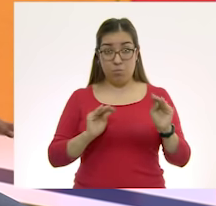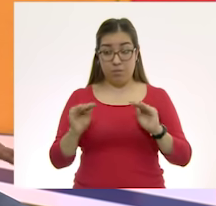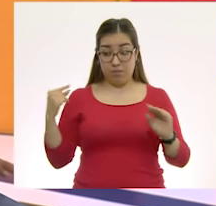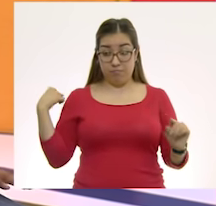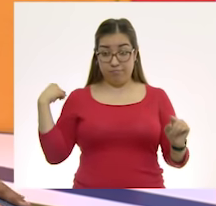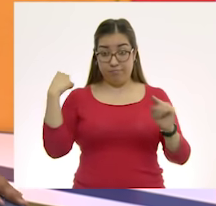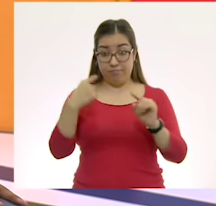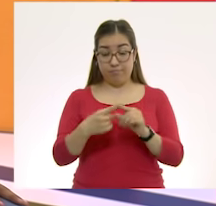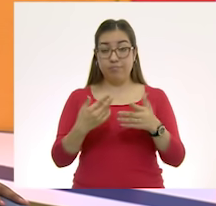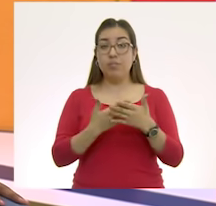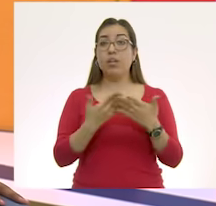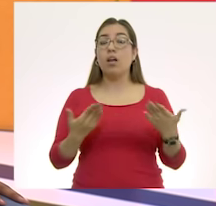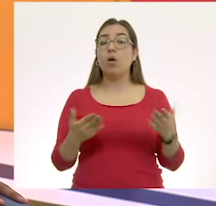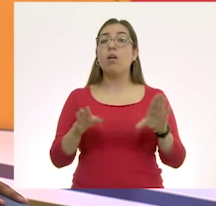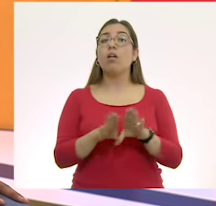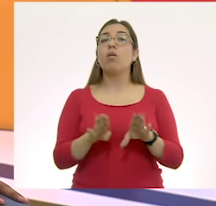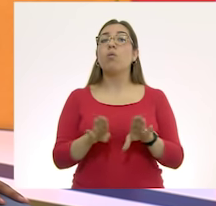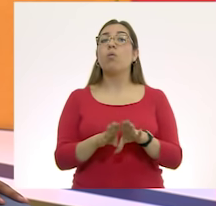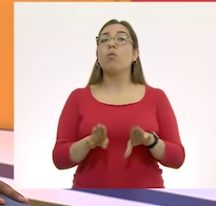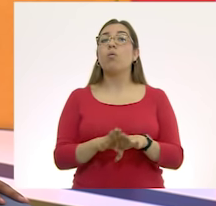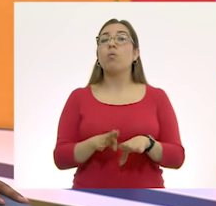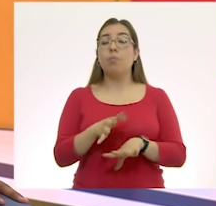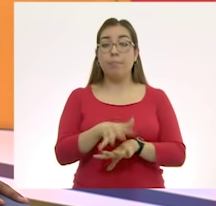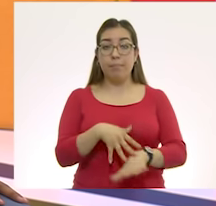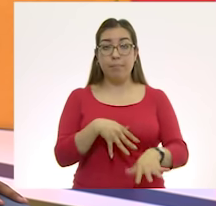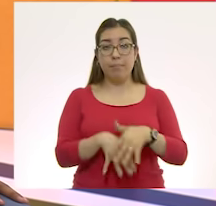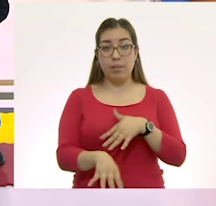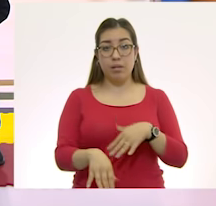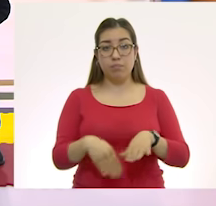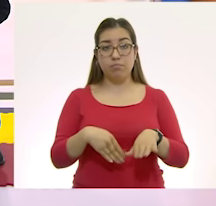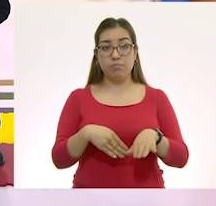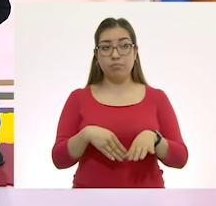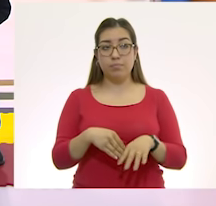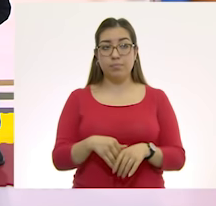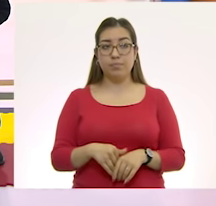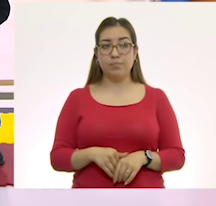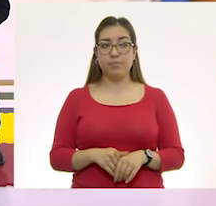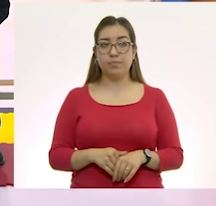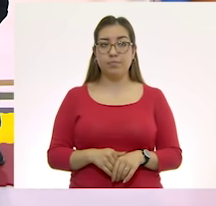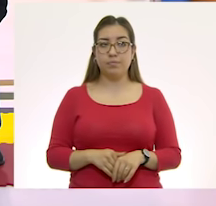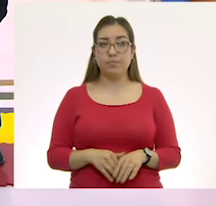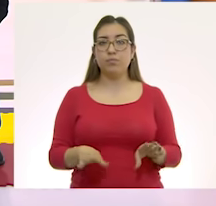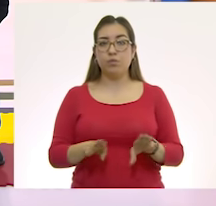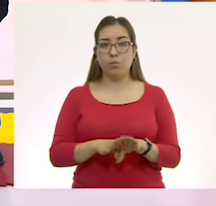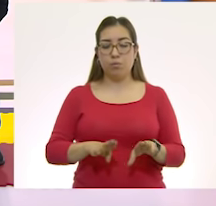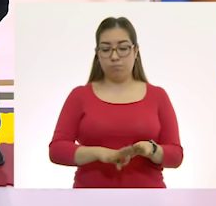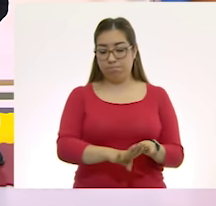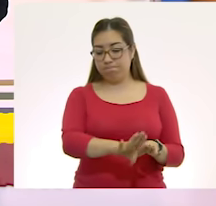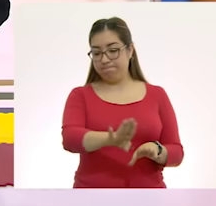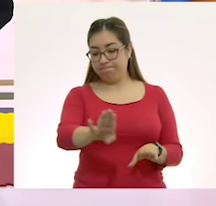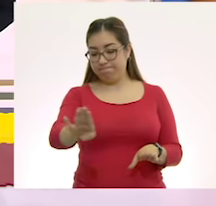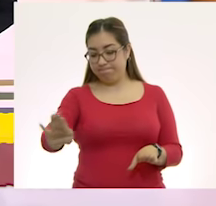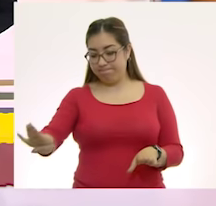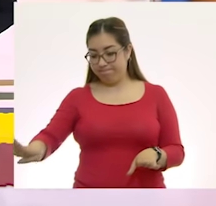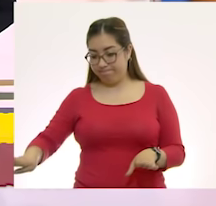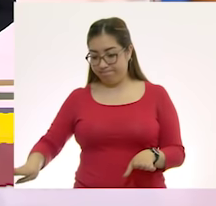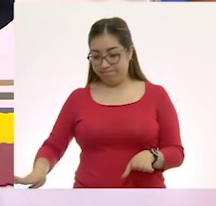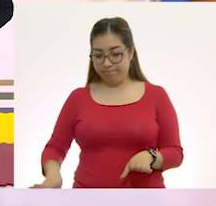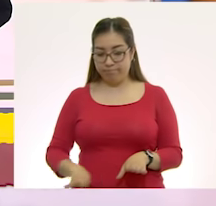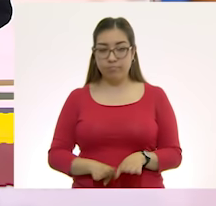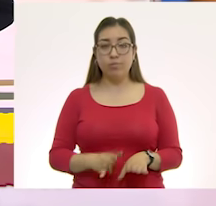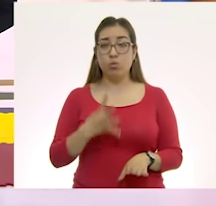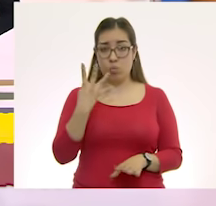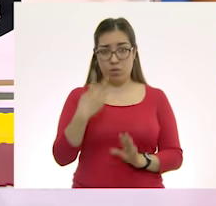Ahora nos toca hacerlo con el pie y lo vamos a hacer como si fuera una media circunferencia hacia tu lado derecho. A ver. Y en